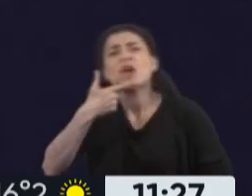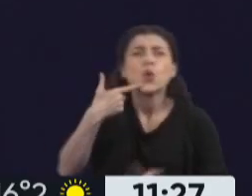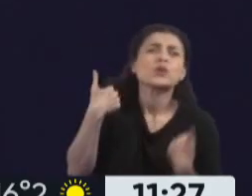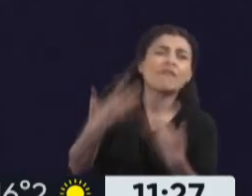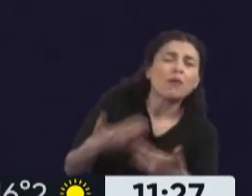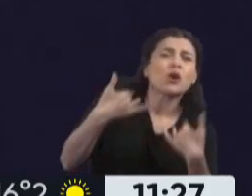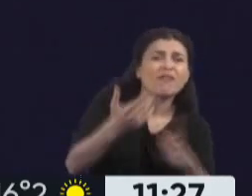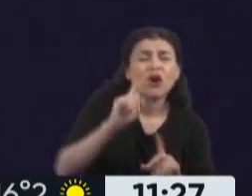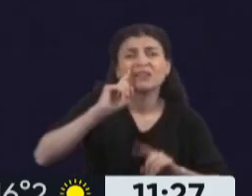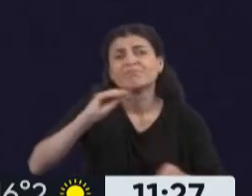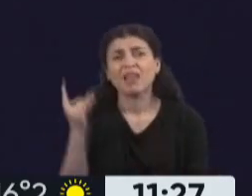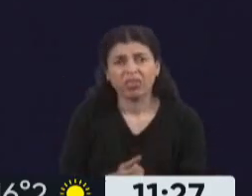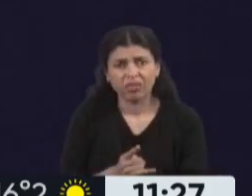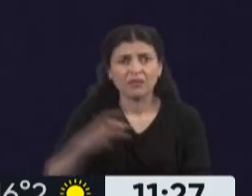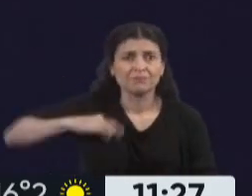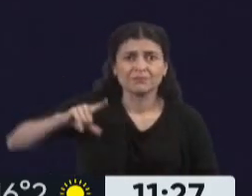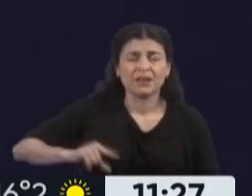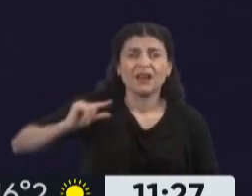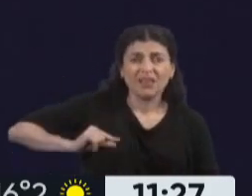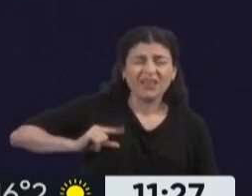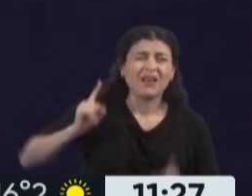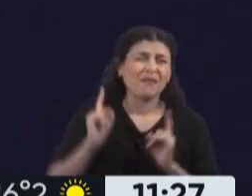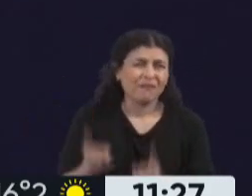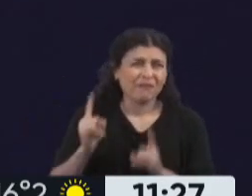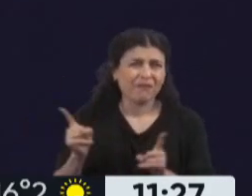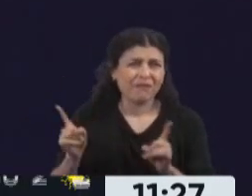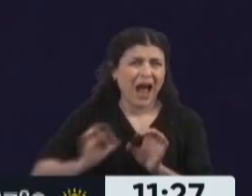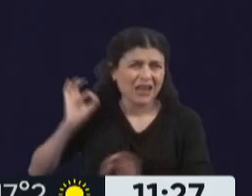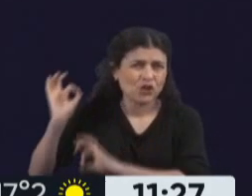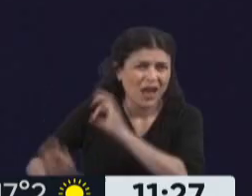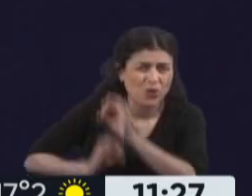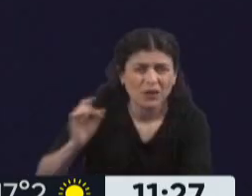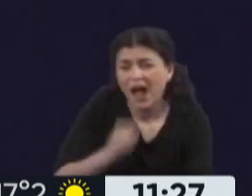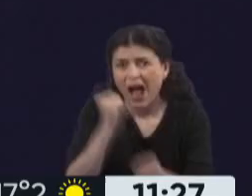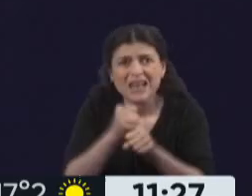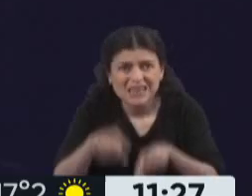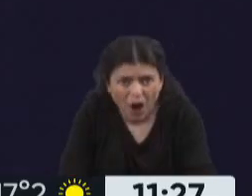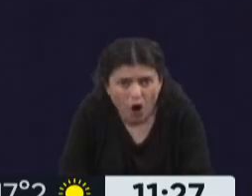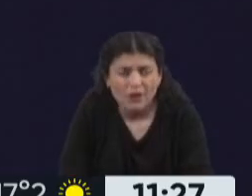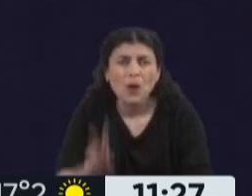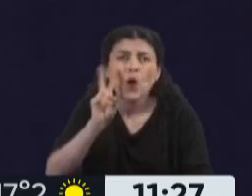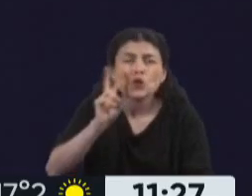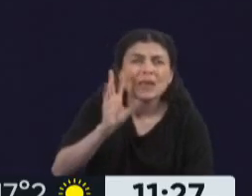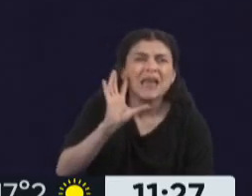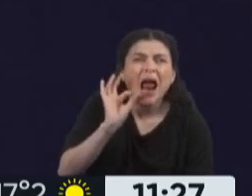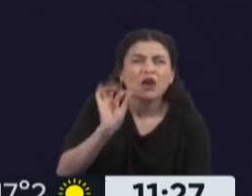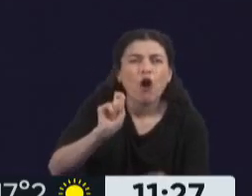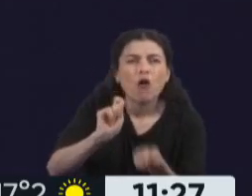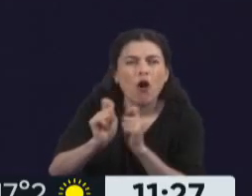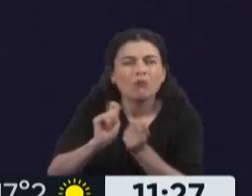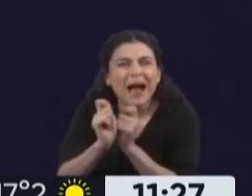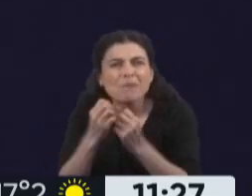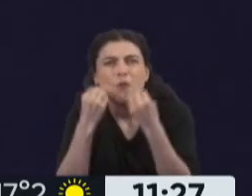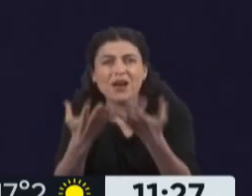E incluso parte de por qué hoy los jubilados no están un poquito mejor es porque en algún momento